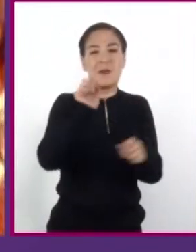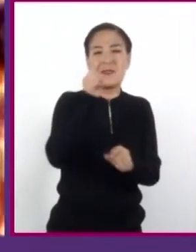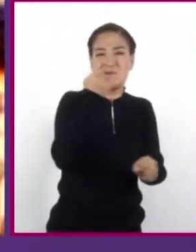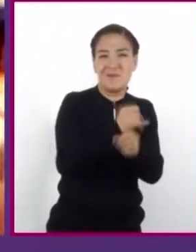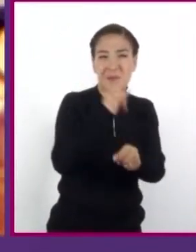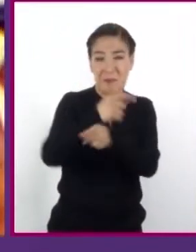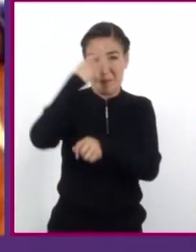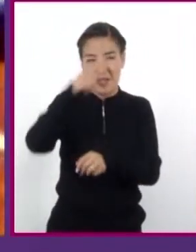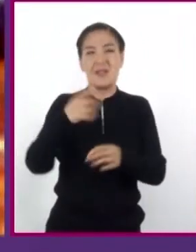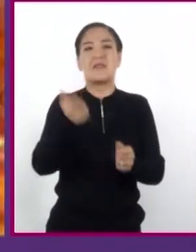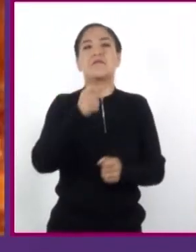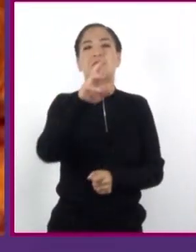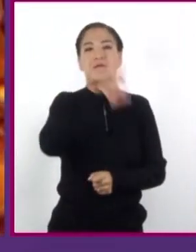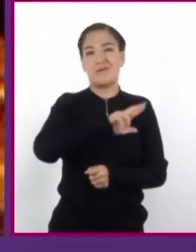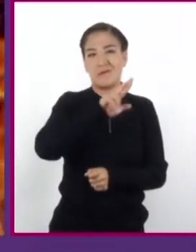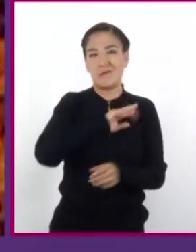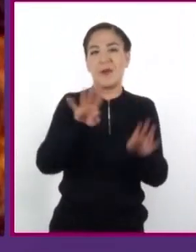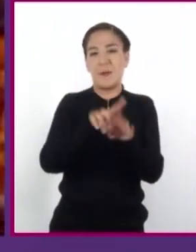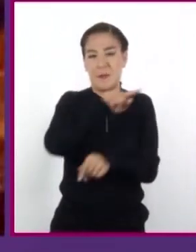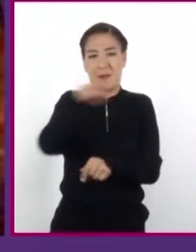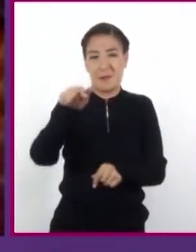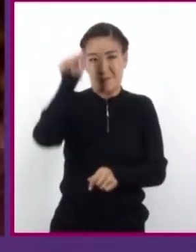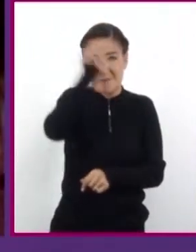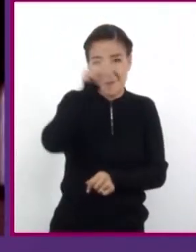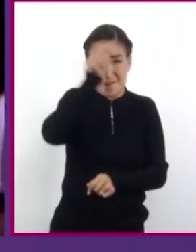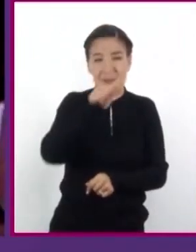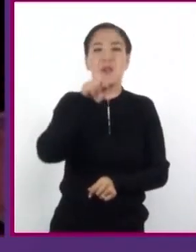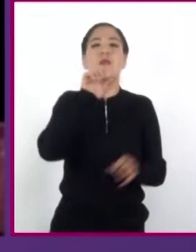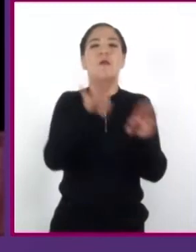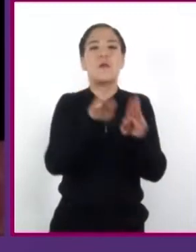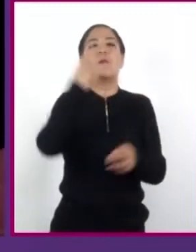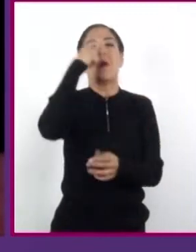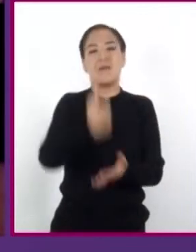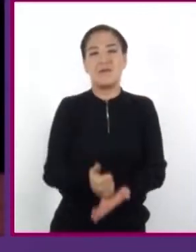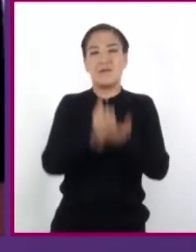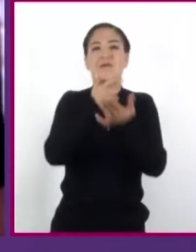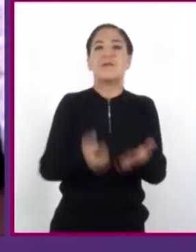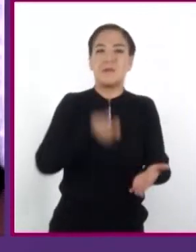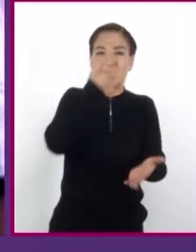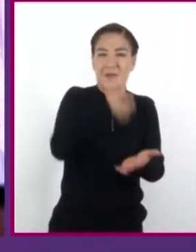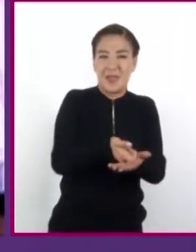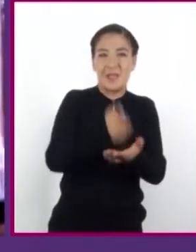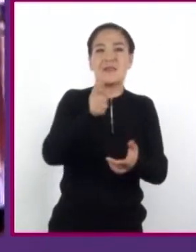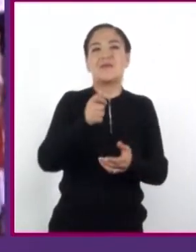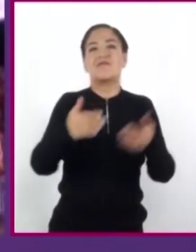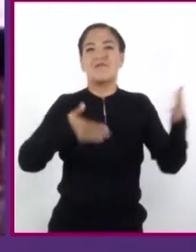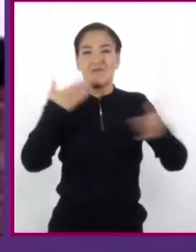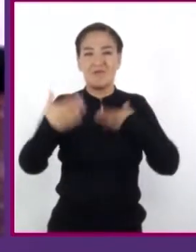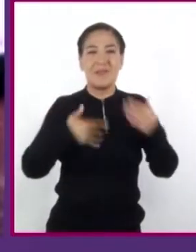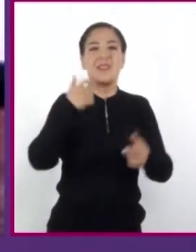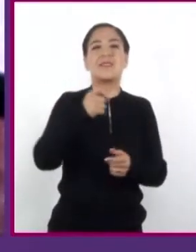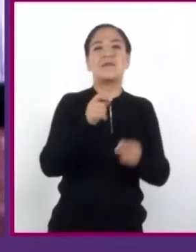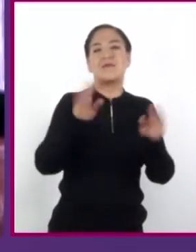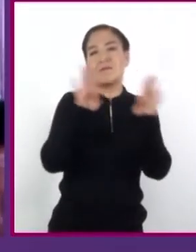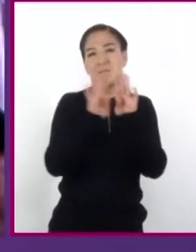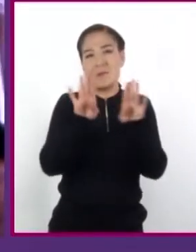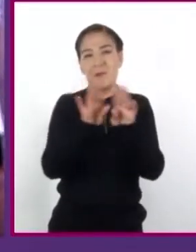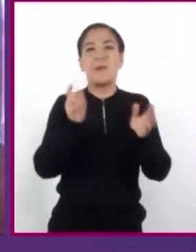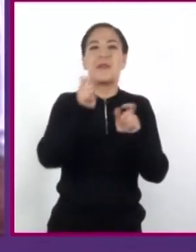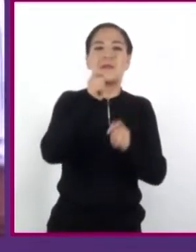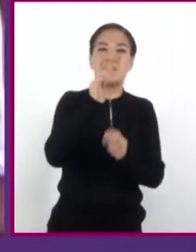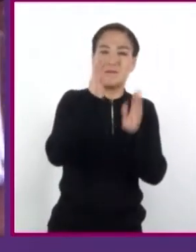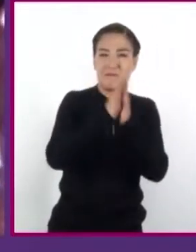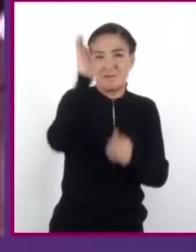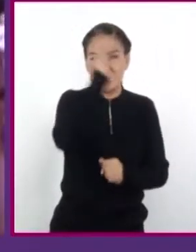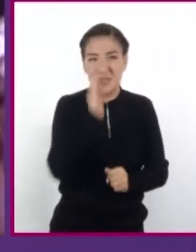destinadas a producir rentas para la manutención de los sacerdotes y para solventar los gastos tales como la celebración de misas y peregrinaciones,